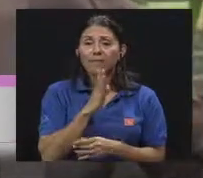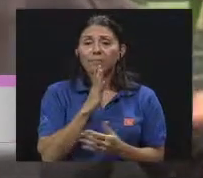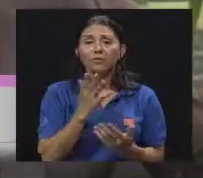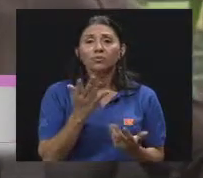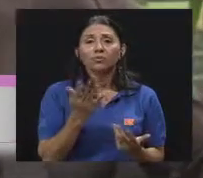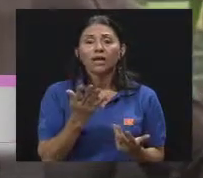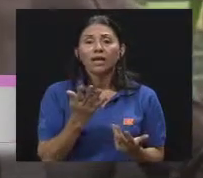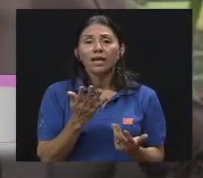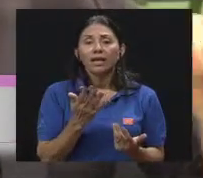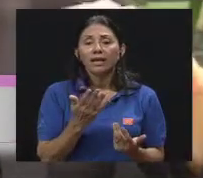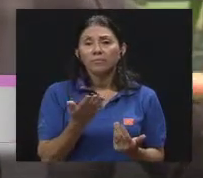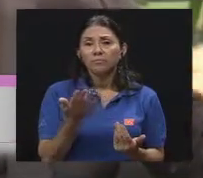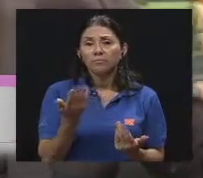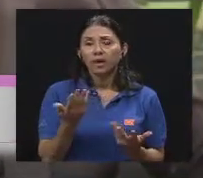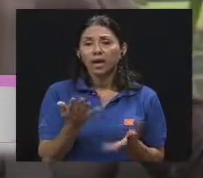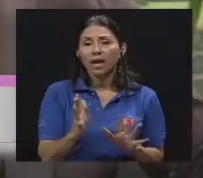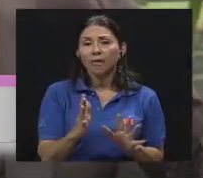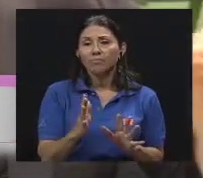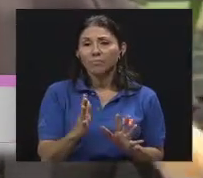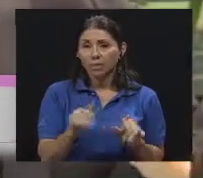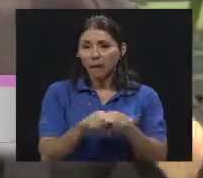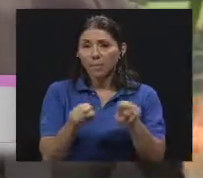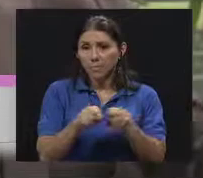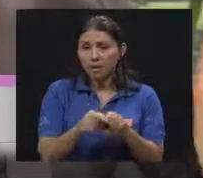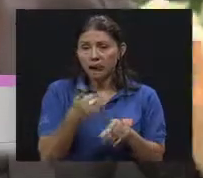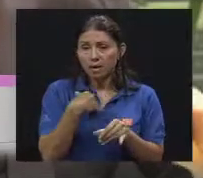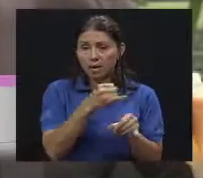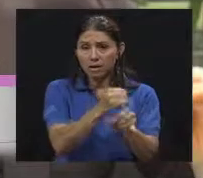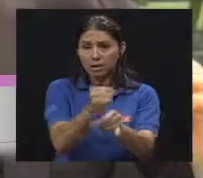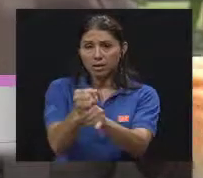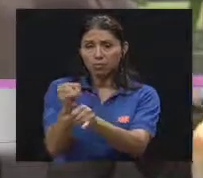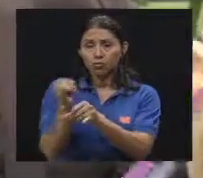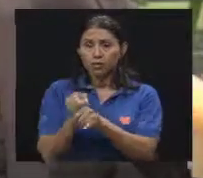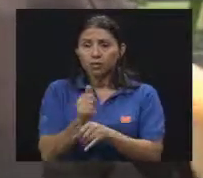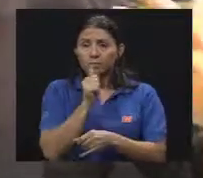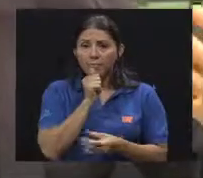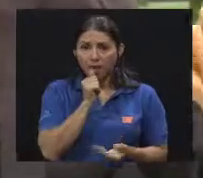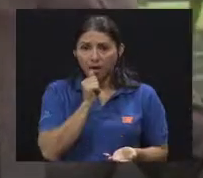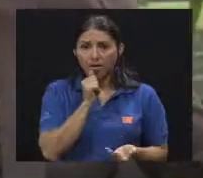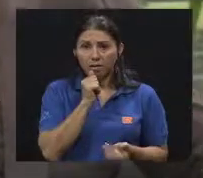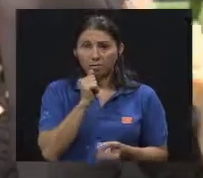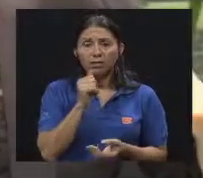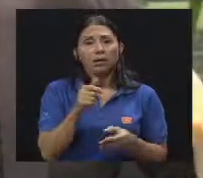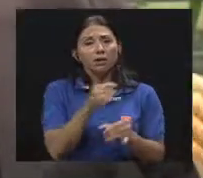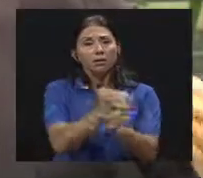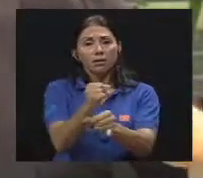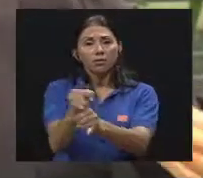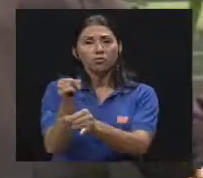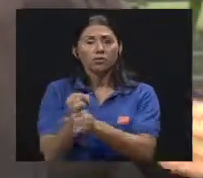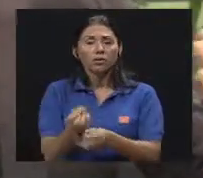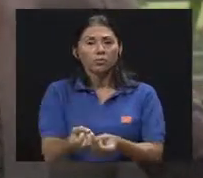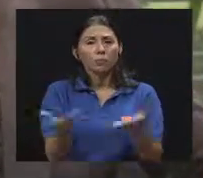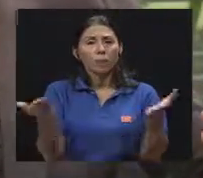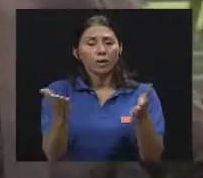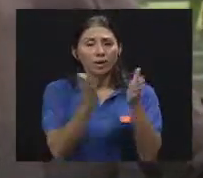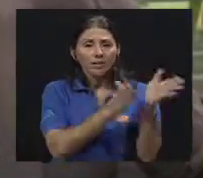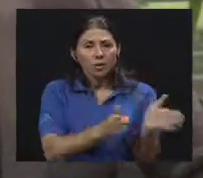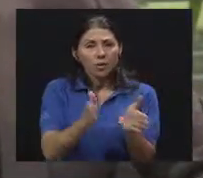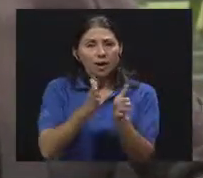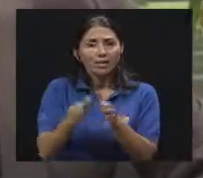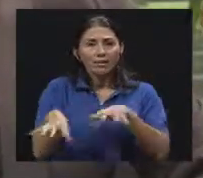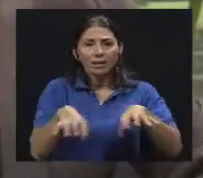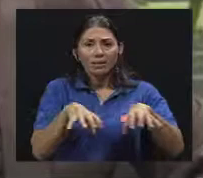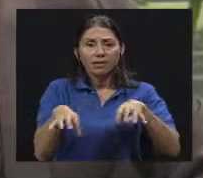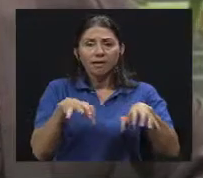de esta conversación, ¿verdad?, en los bloques anteriores, de que hay también entidades o, ¿verdad?, instituciones privadas, instituciones públicas que organizan